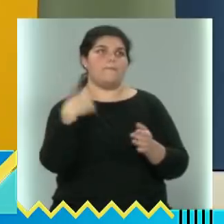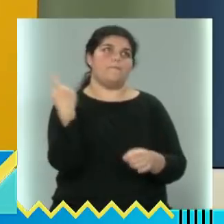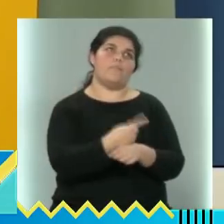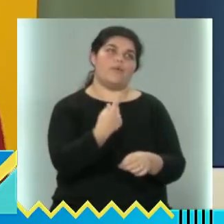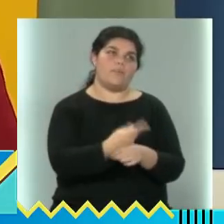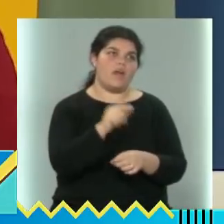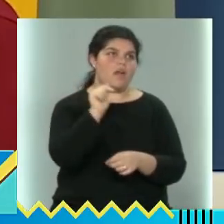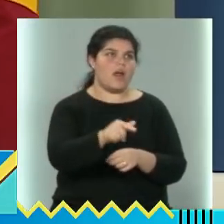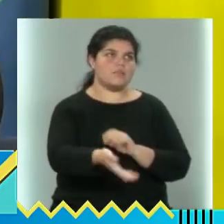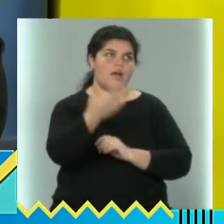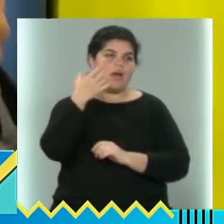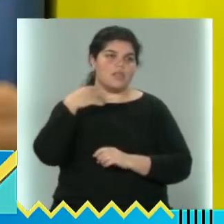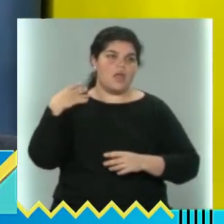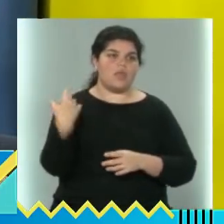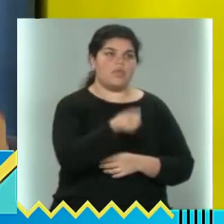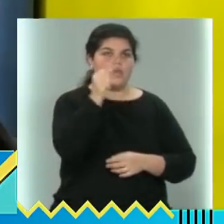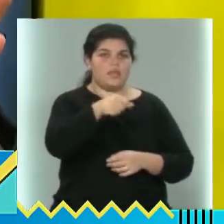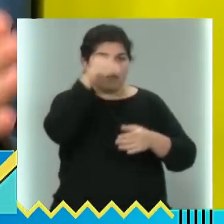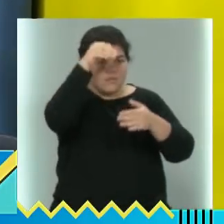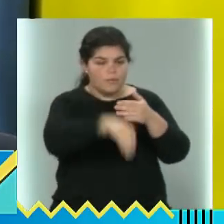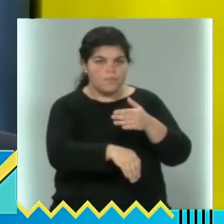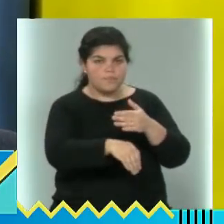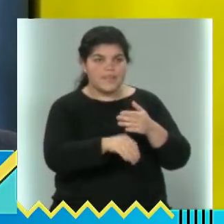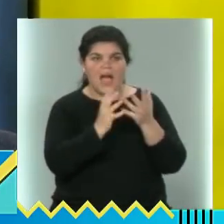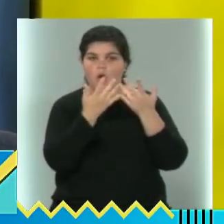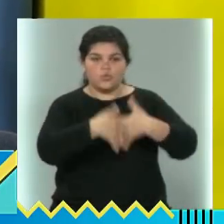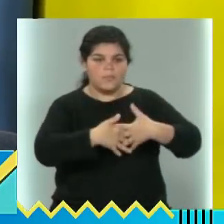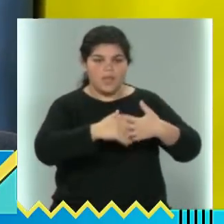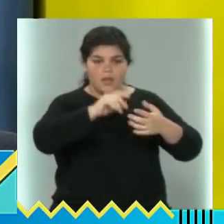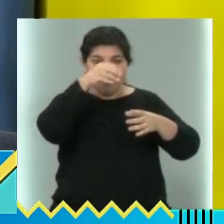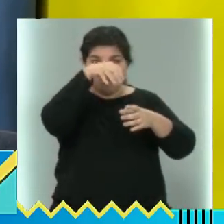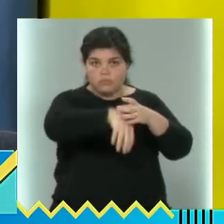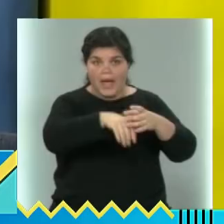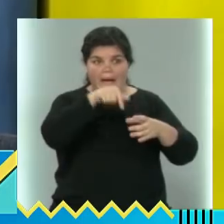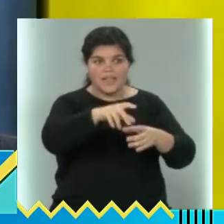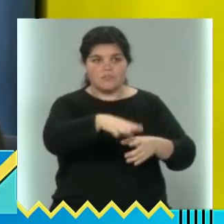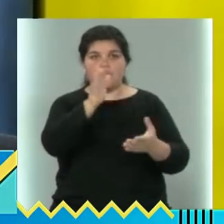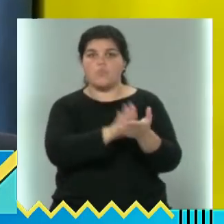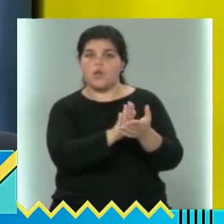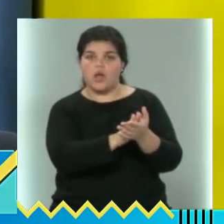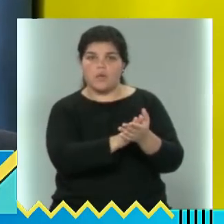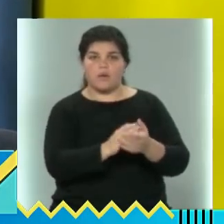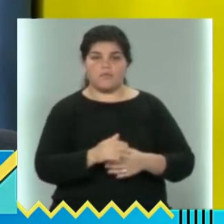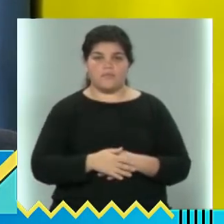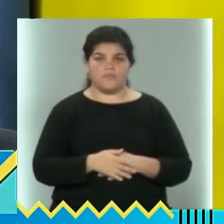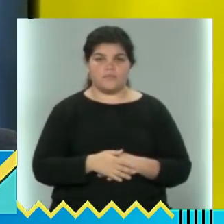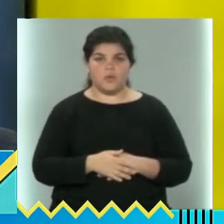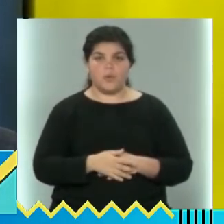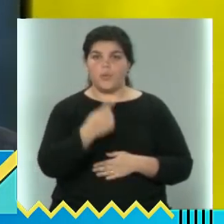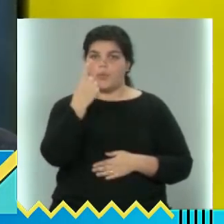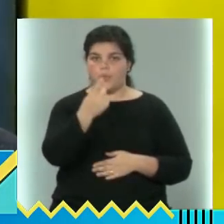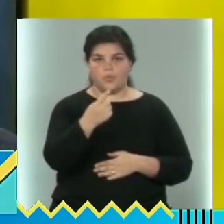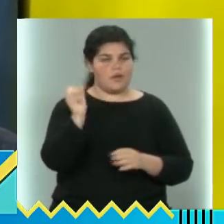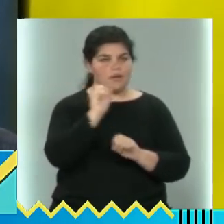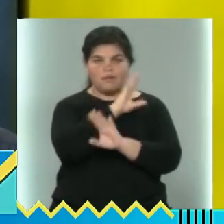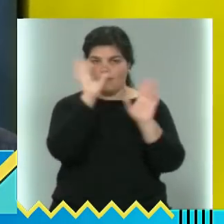que fue tomada inmediatamente después de perforar, el pozo, que está claro